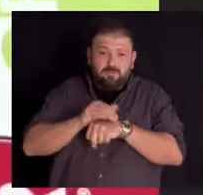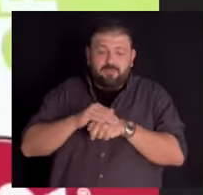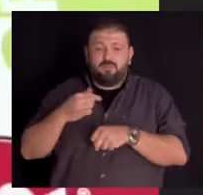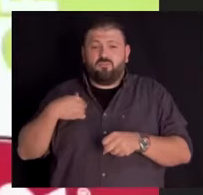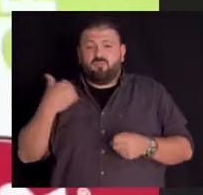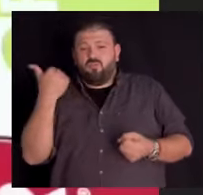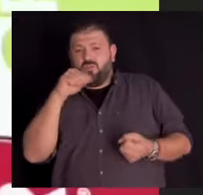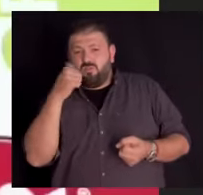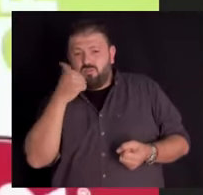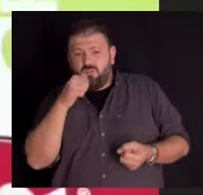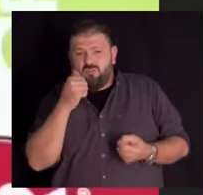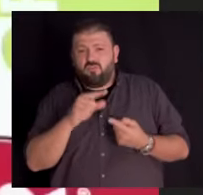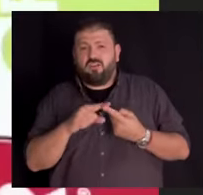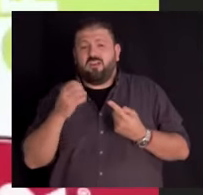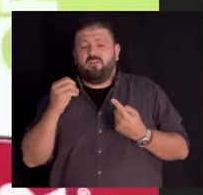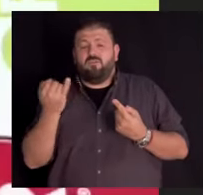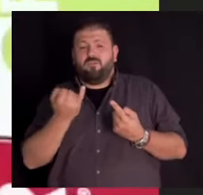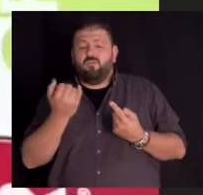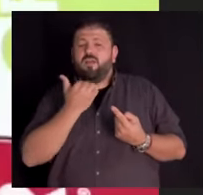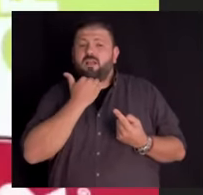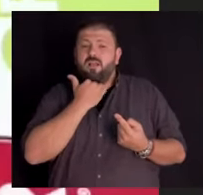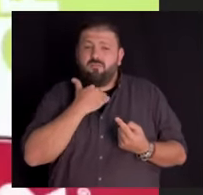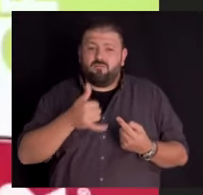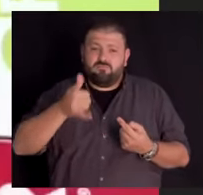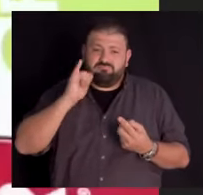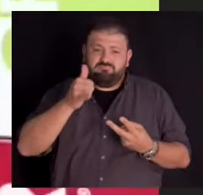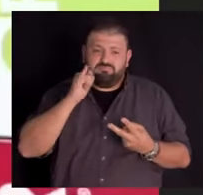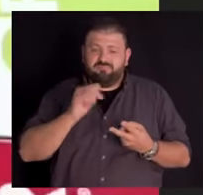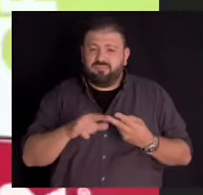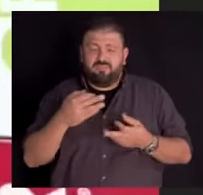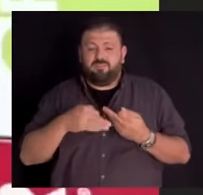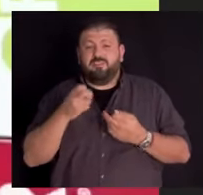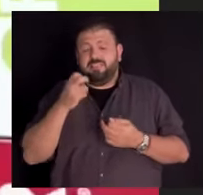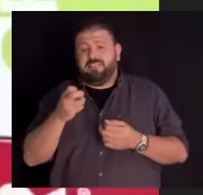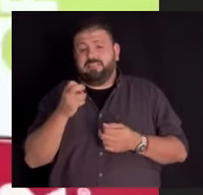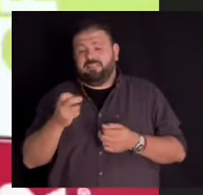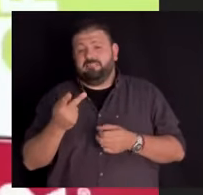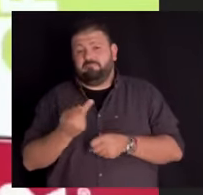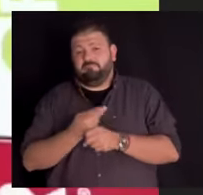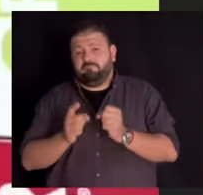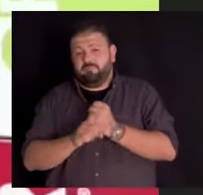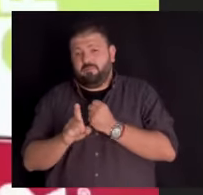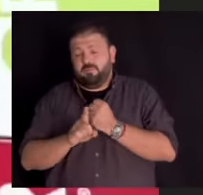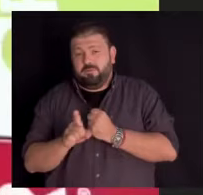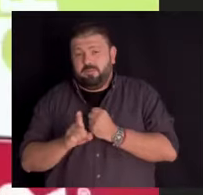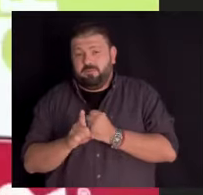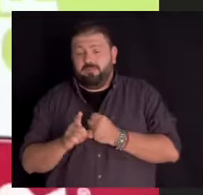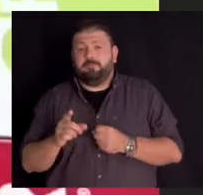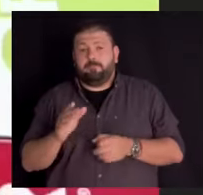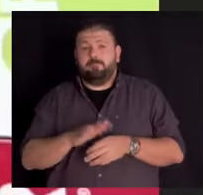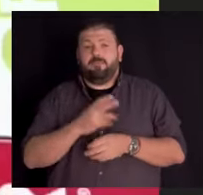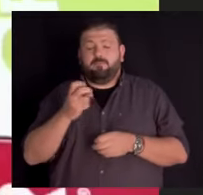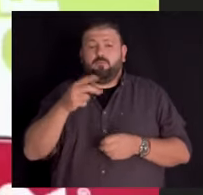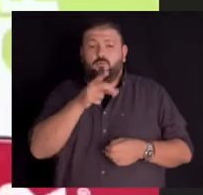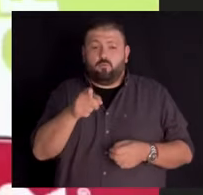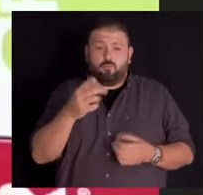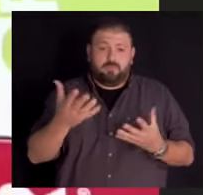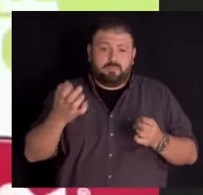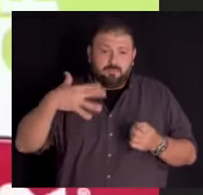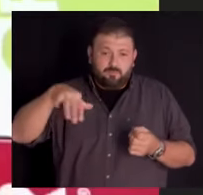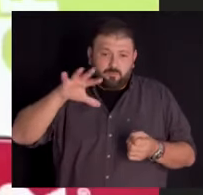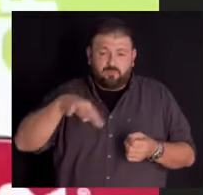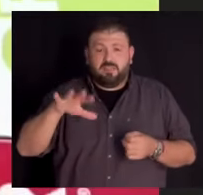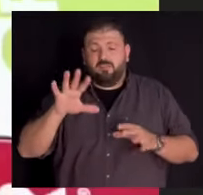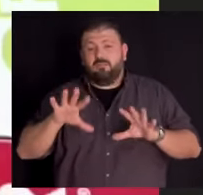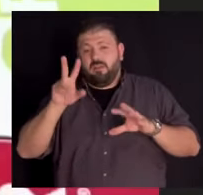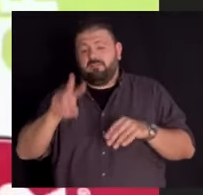Estos son factores de depresión muy severos. La definición muchas veces de esto es, estás buscando huir de la